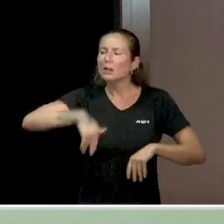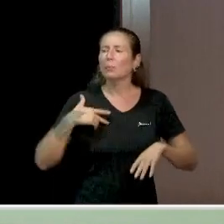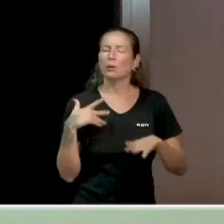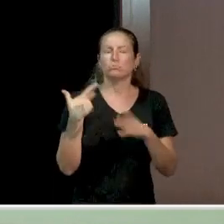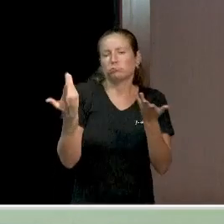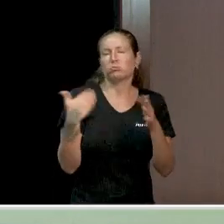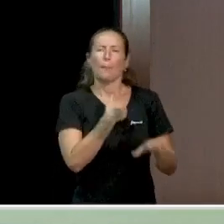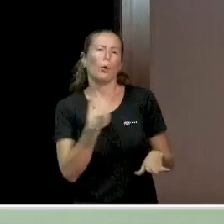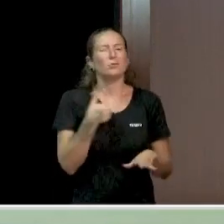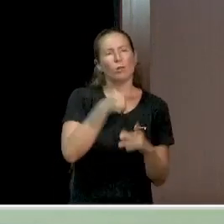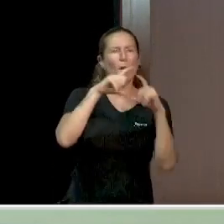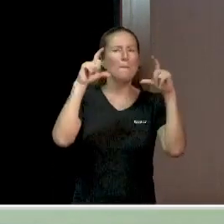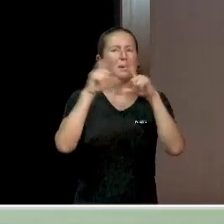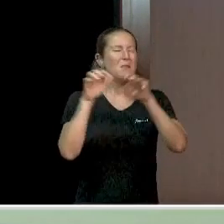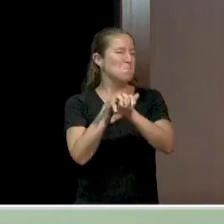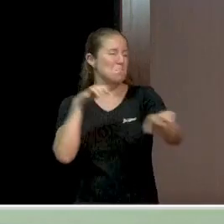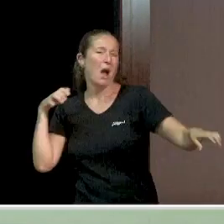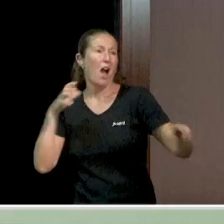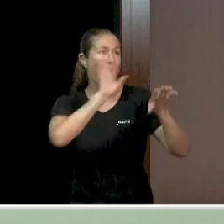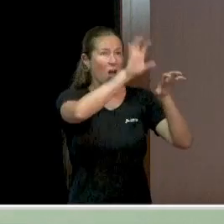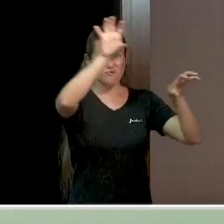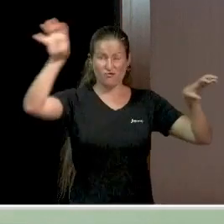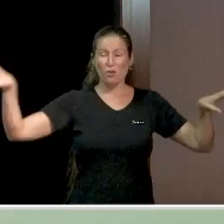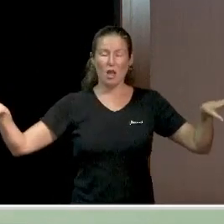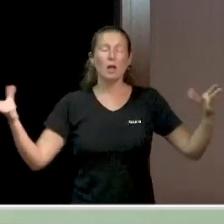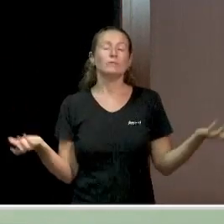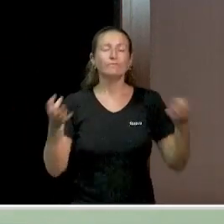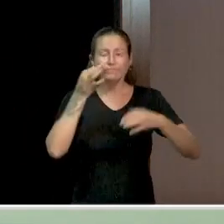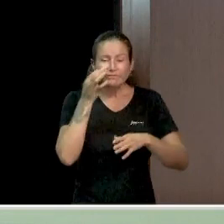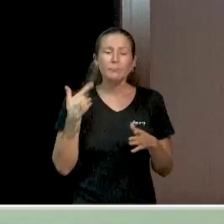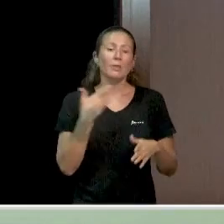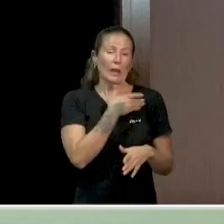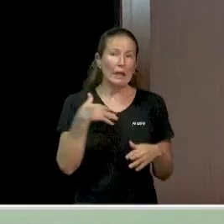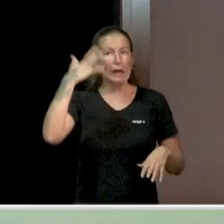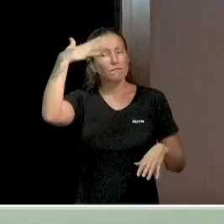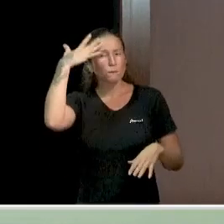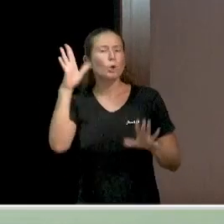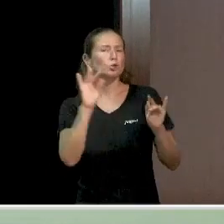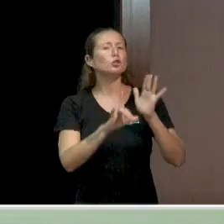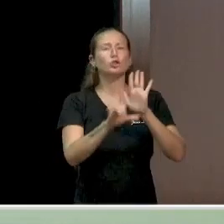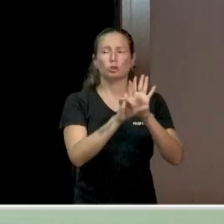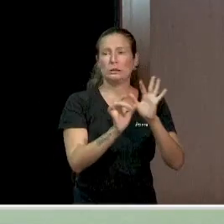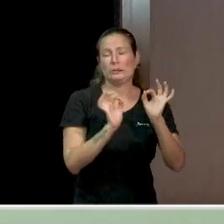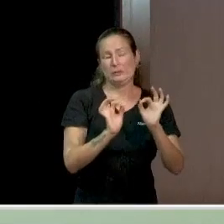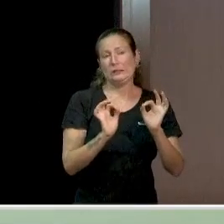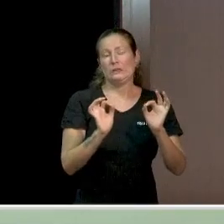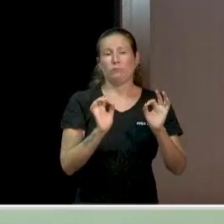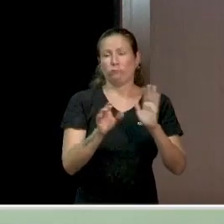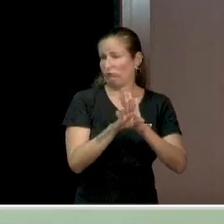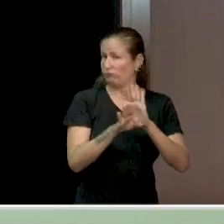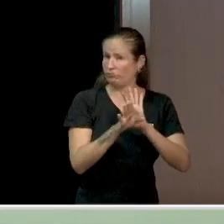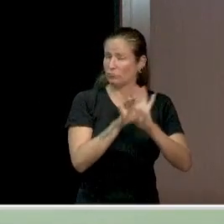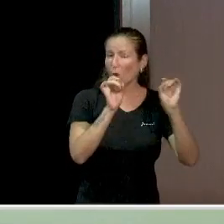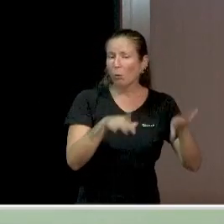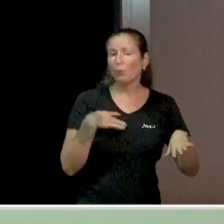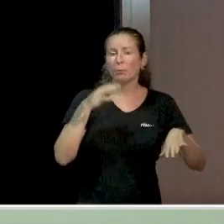de empresas que, con la posibilidad de seguir manteniendo los expedientes de regulación temporales de empleo, el grueso de personas que